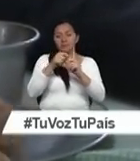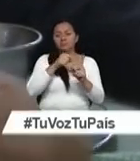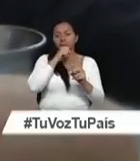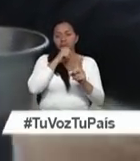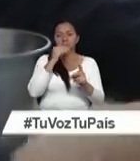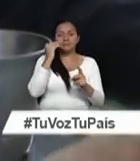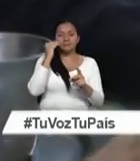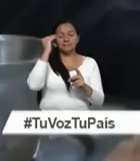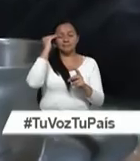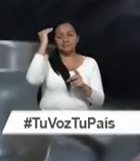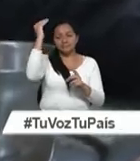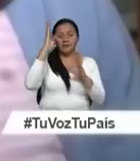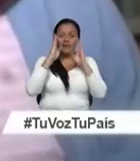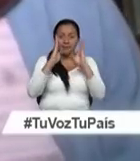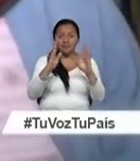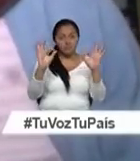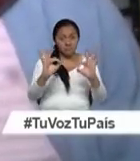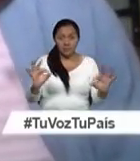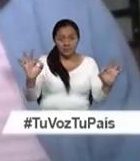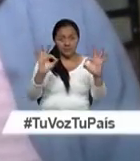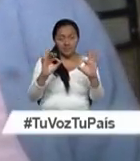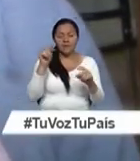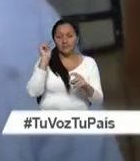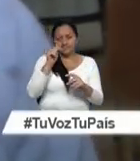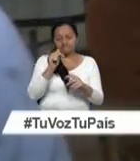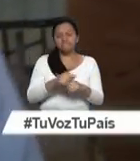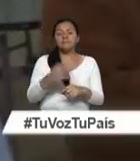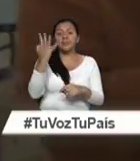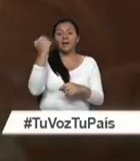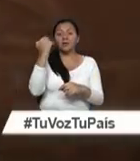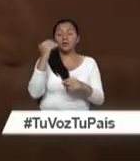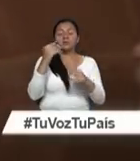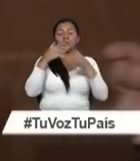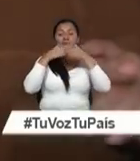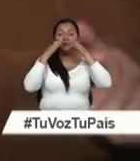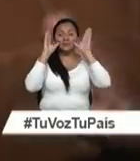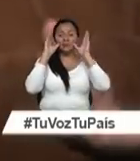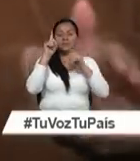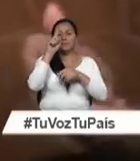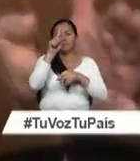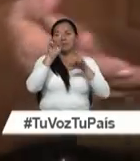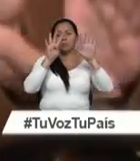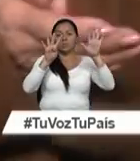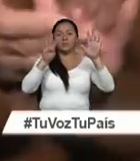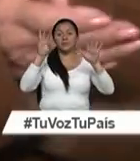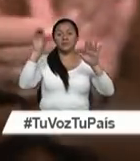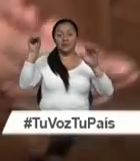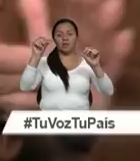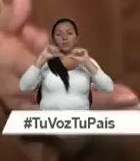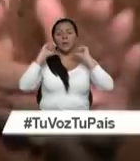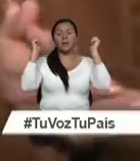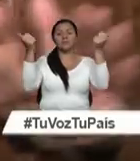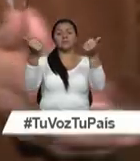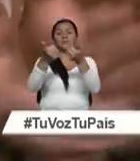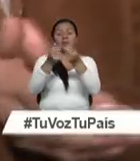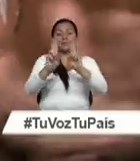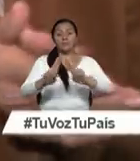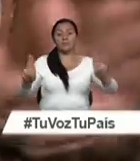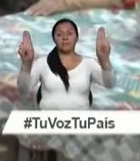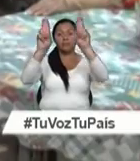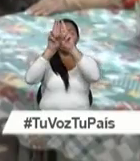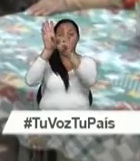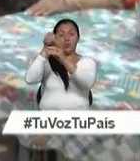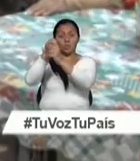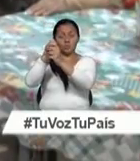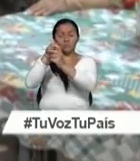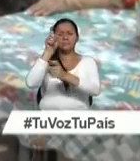mayores desprotegidos. El 14 de diciembre de 1990, la Asamblea General de la Organización de Naciones